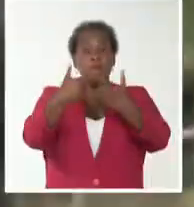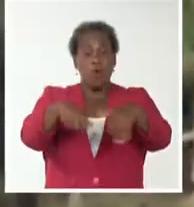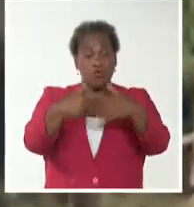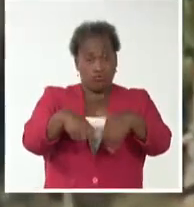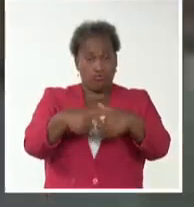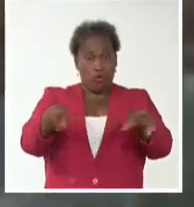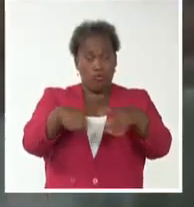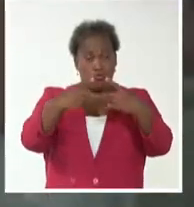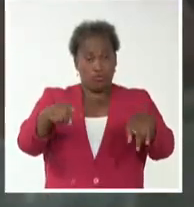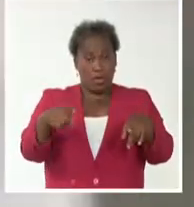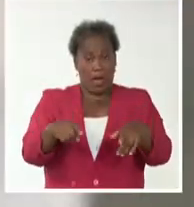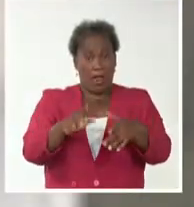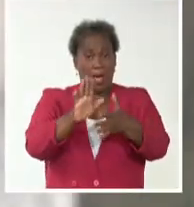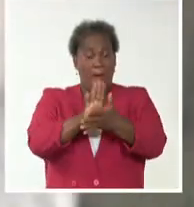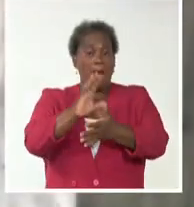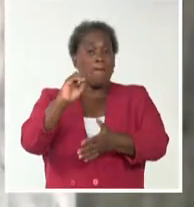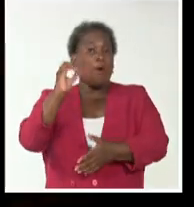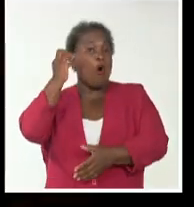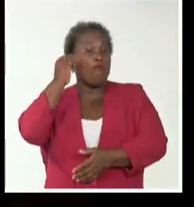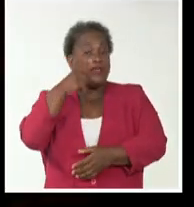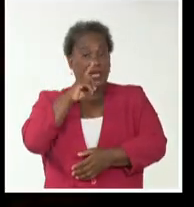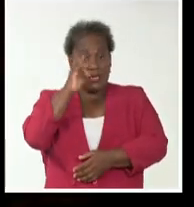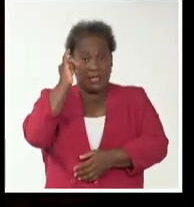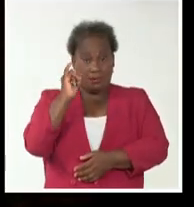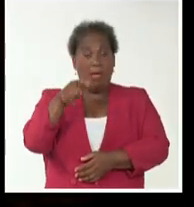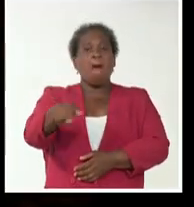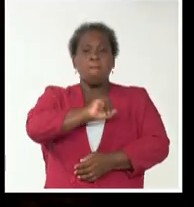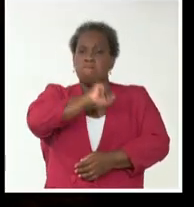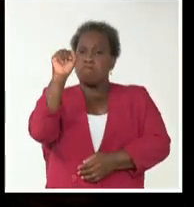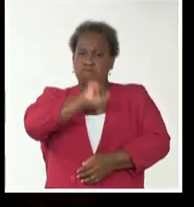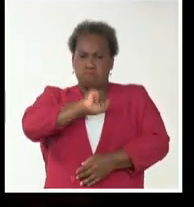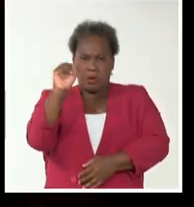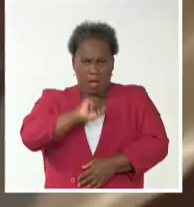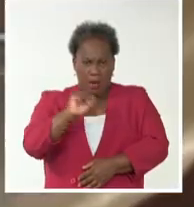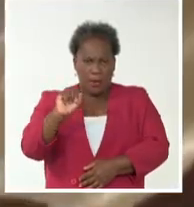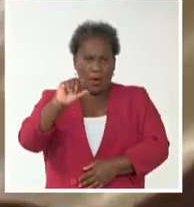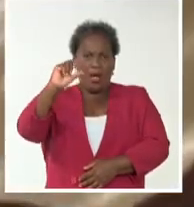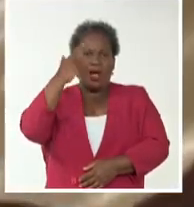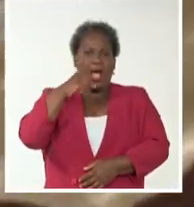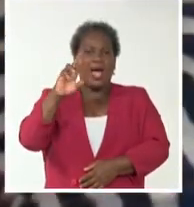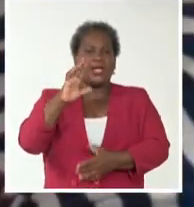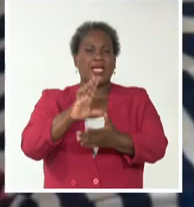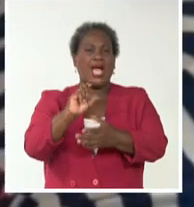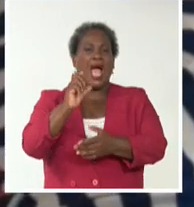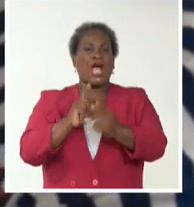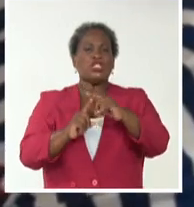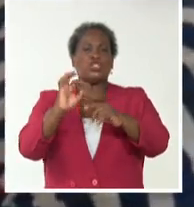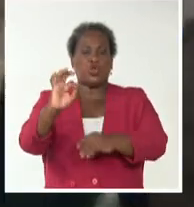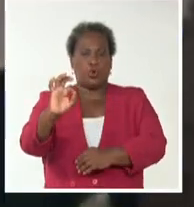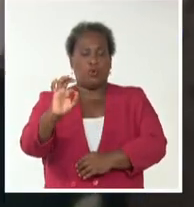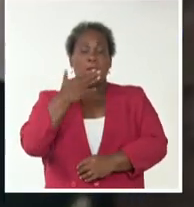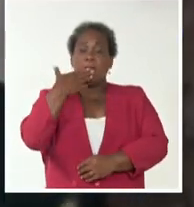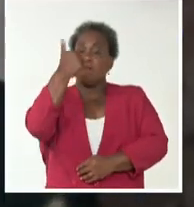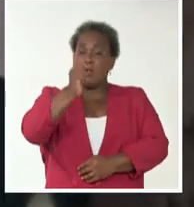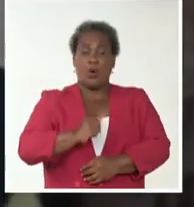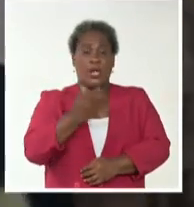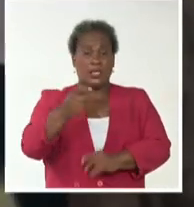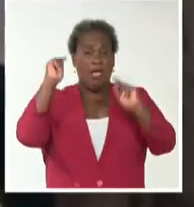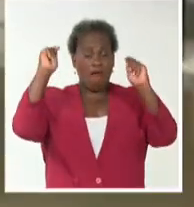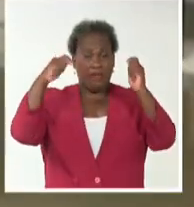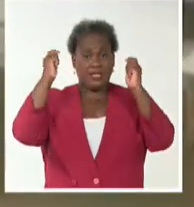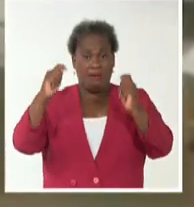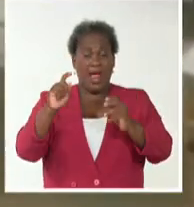Mofini. Y por ambas actuaciones ha merecido premios como el Caricatos en Cuba y Mejor Actriz en el Festival de Cine de